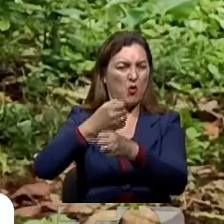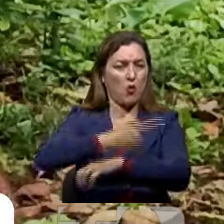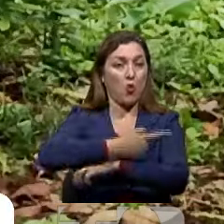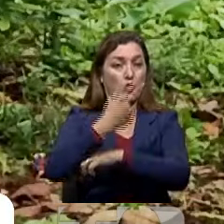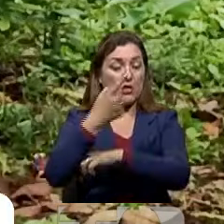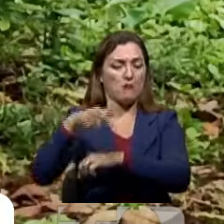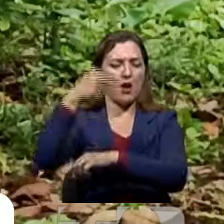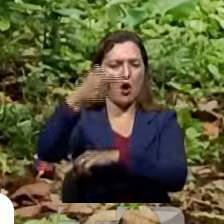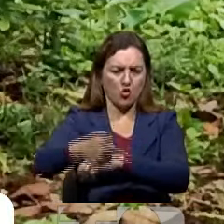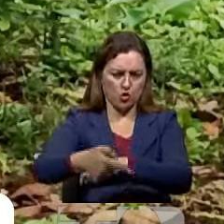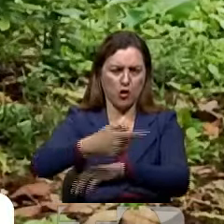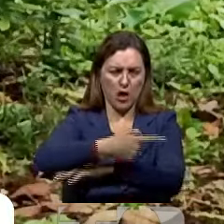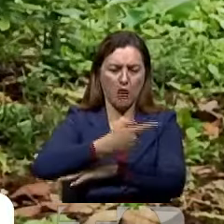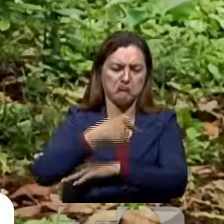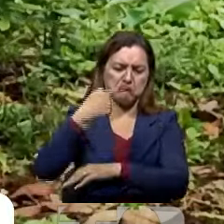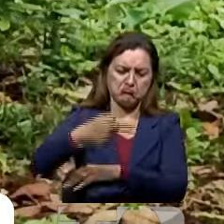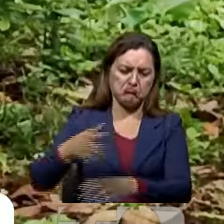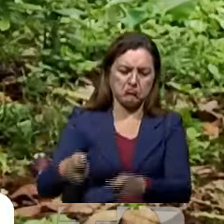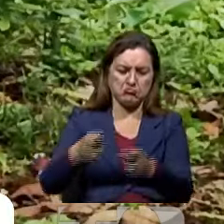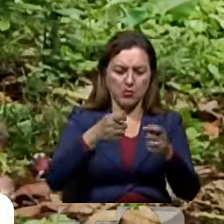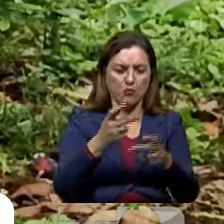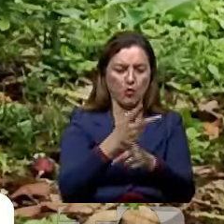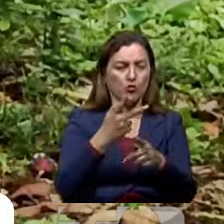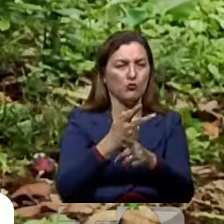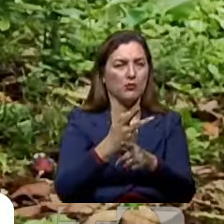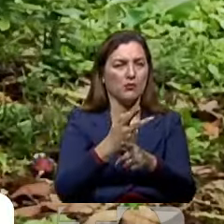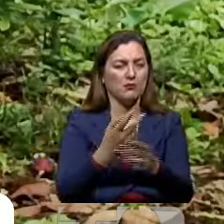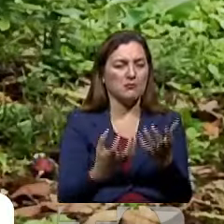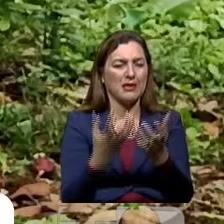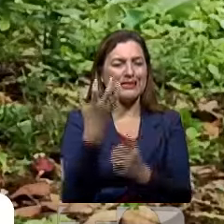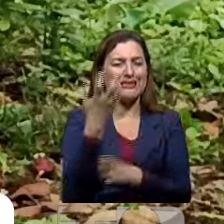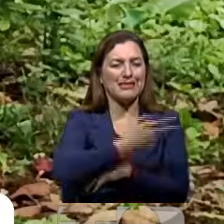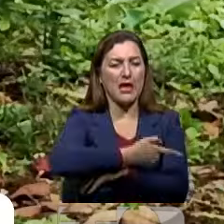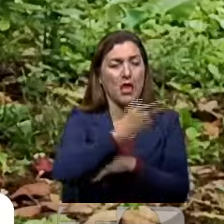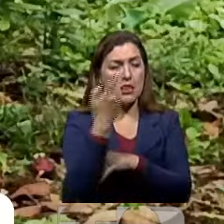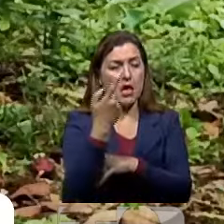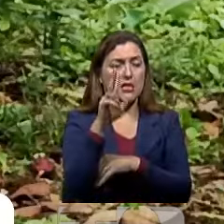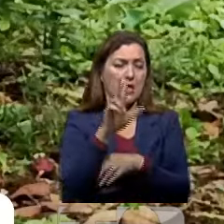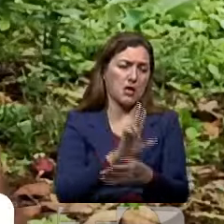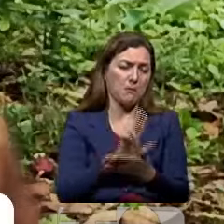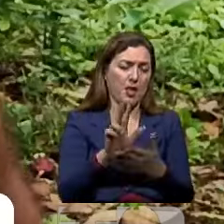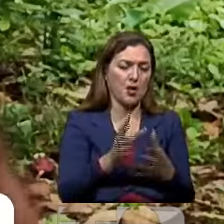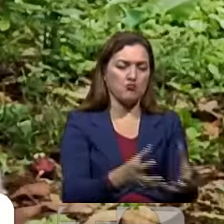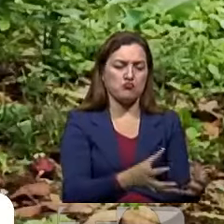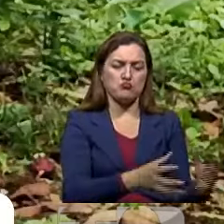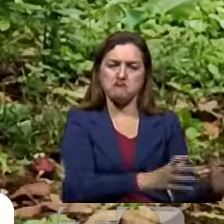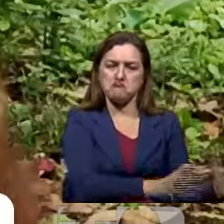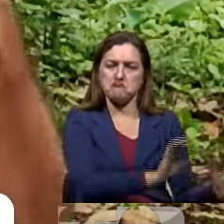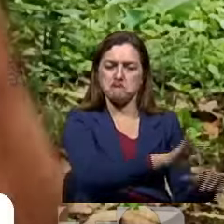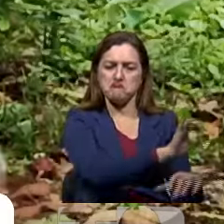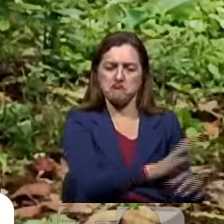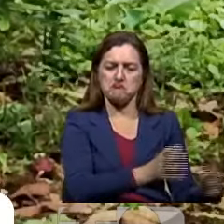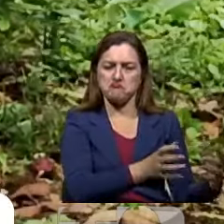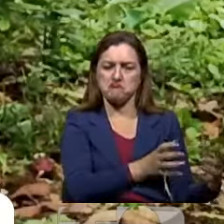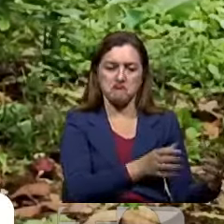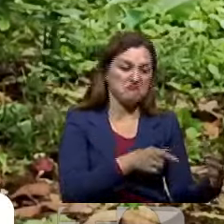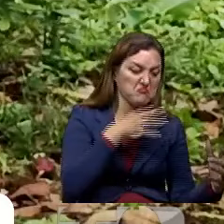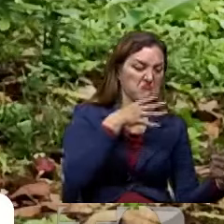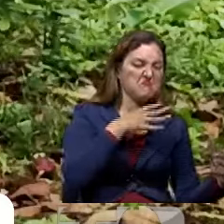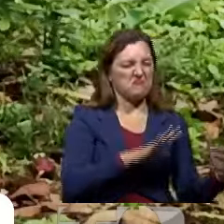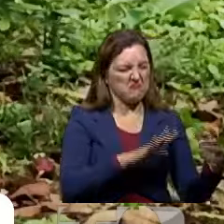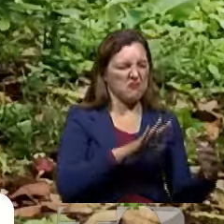el otro podemos sacar ese producto, lo dejamos fermentar unos 15 días a 3 semanas y aplicamos directamente ya en las plantas